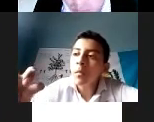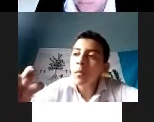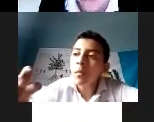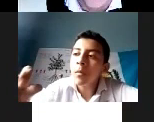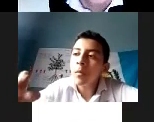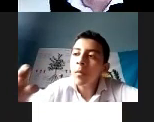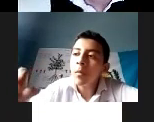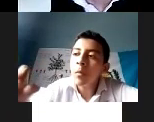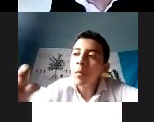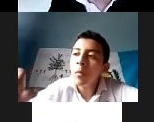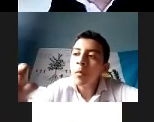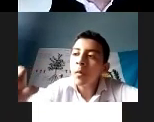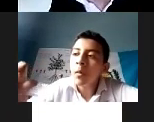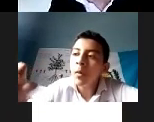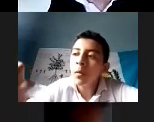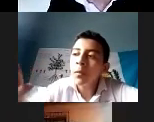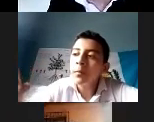Vamos a ver en el chat.